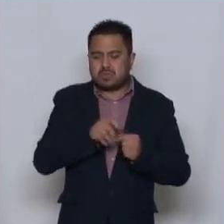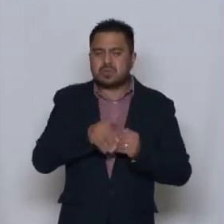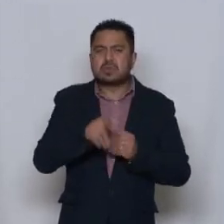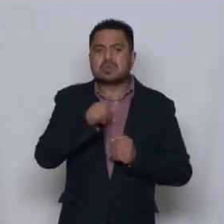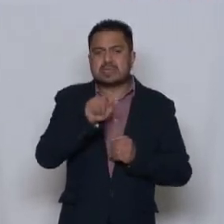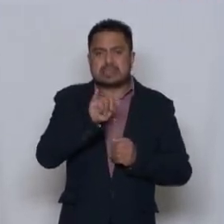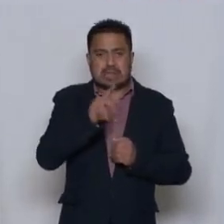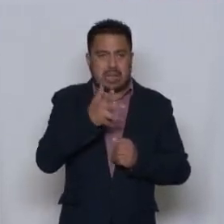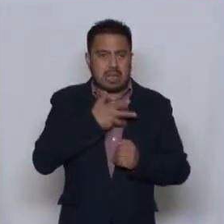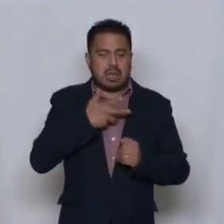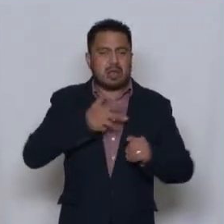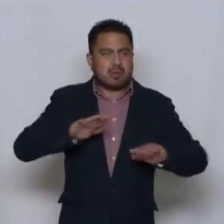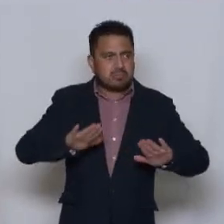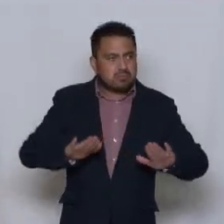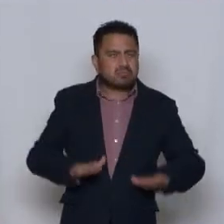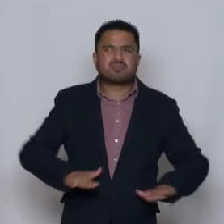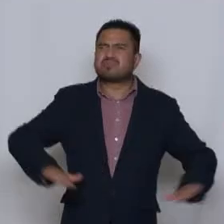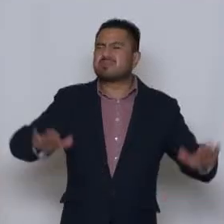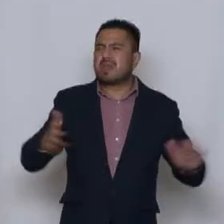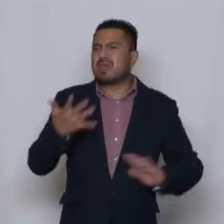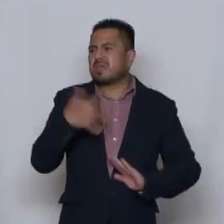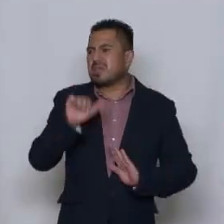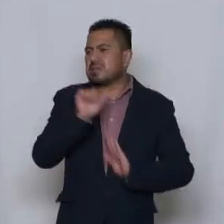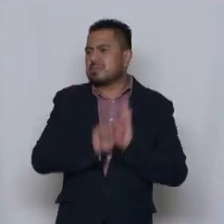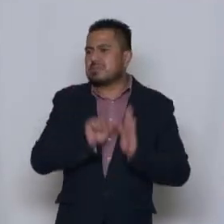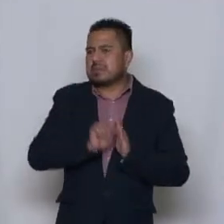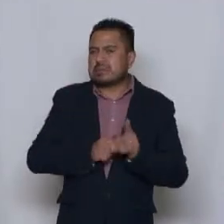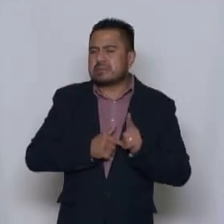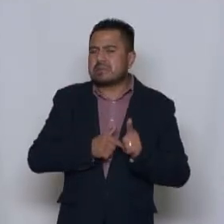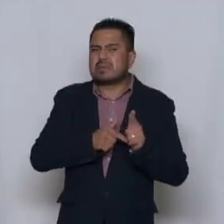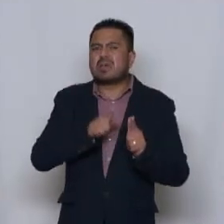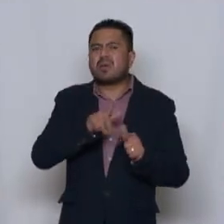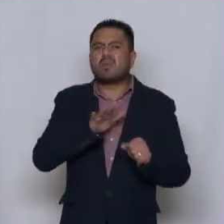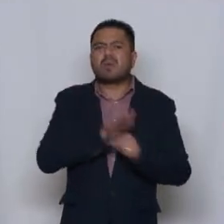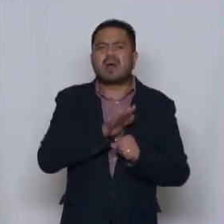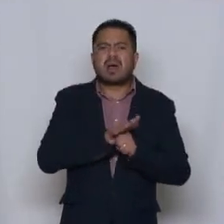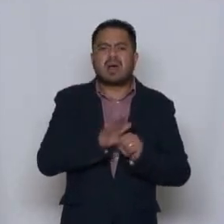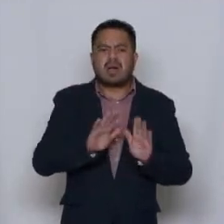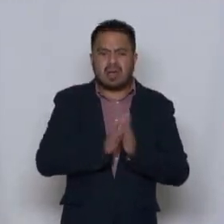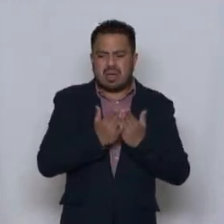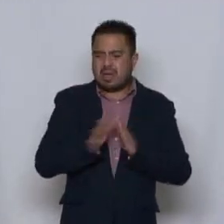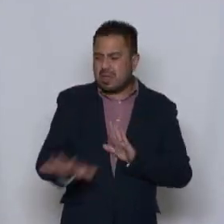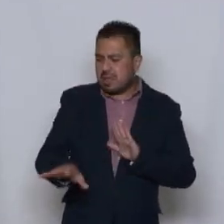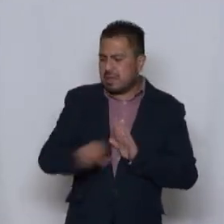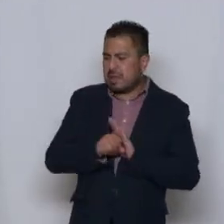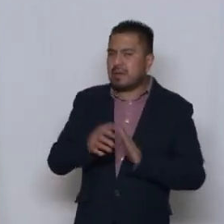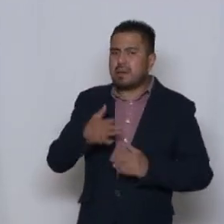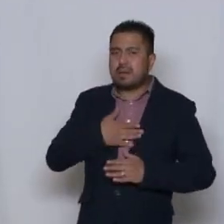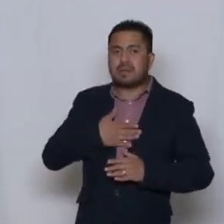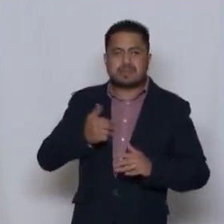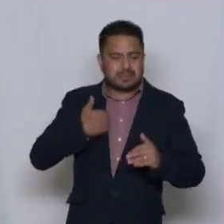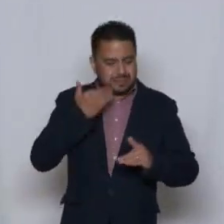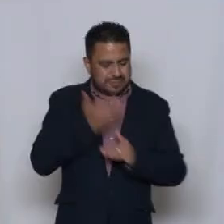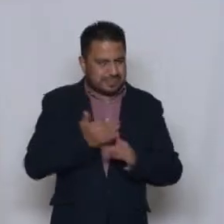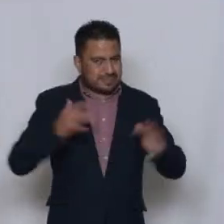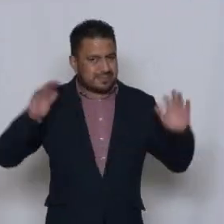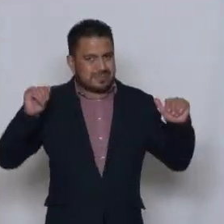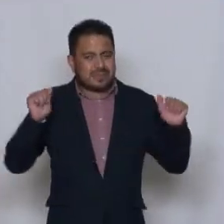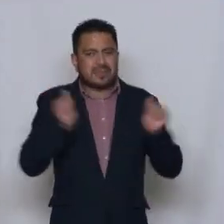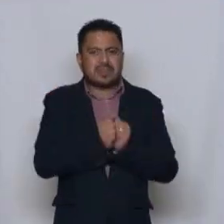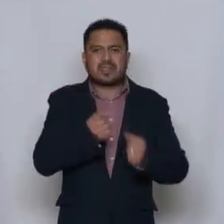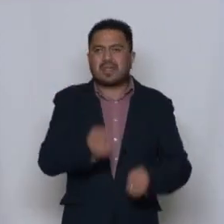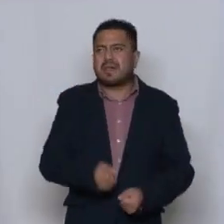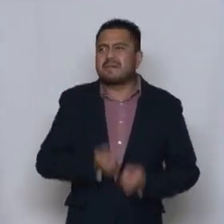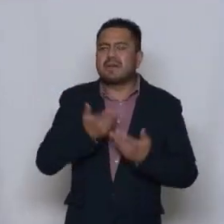si tuvieras que volar durante 10 meses seguidos, ¿qué libro llevarías contigo? Y nos despedimos por hoy con una frase